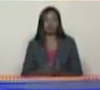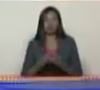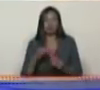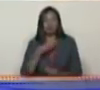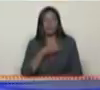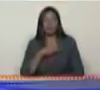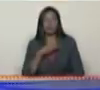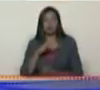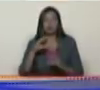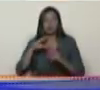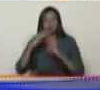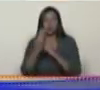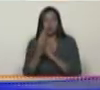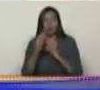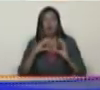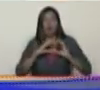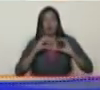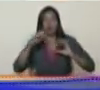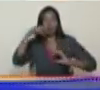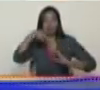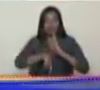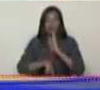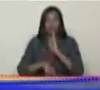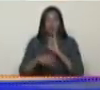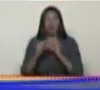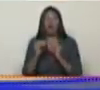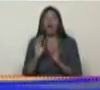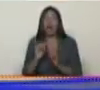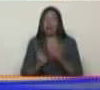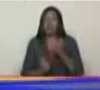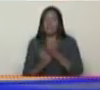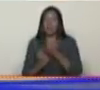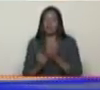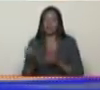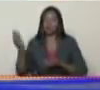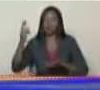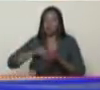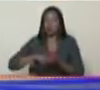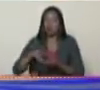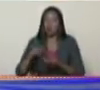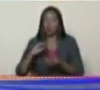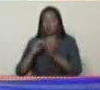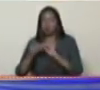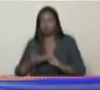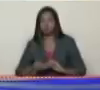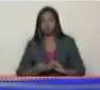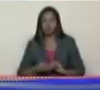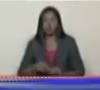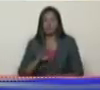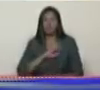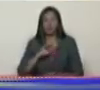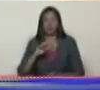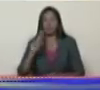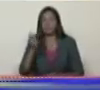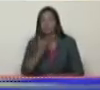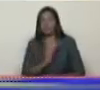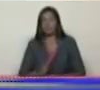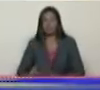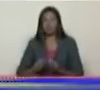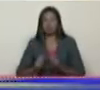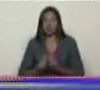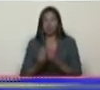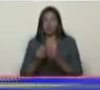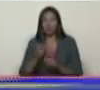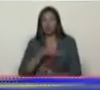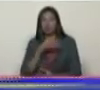cultura, corazón adentro. La base de misión la reivindico. Y vicepresidente, encárguese usted junto a Aristóbulo y todo el equipo